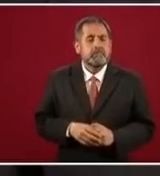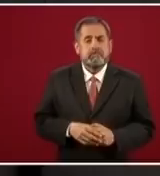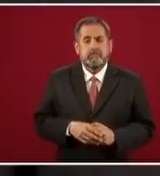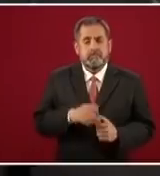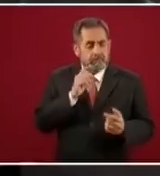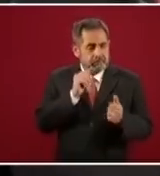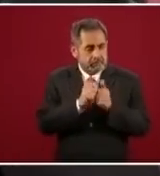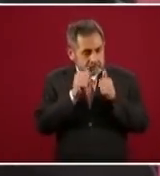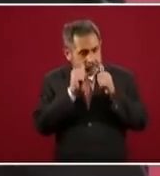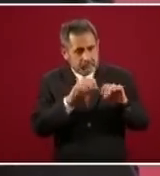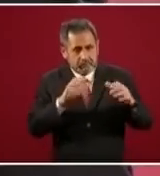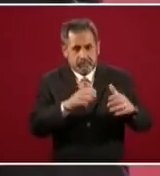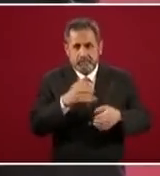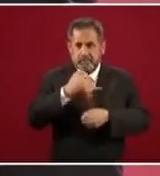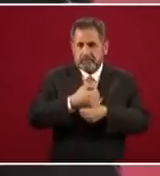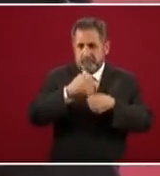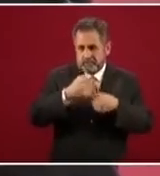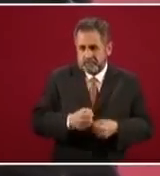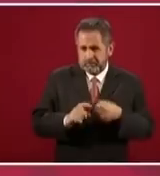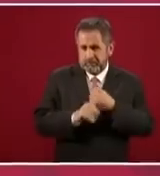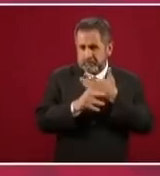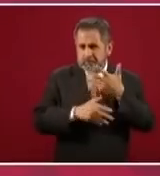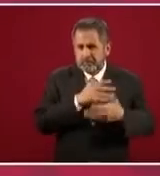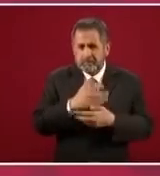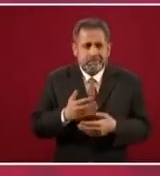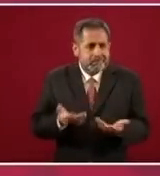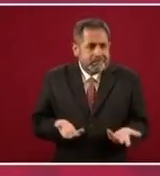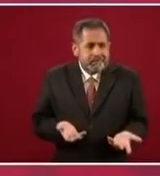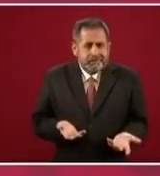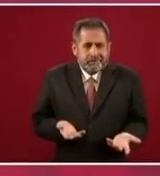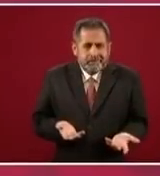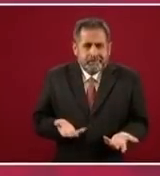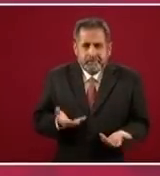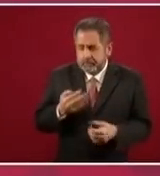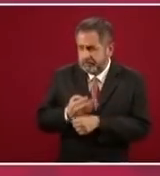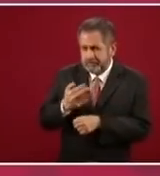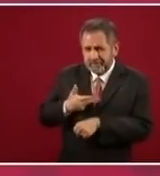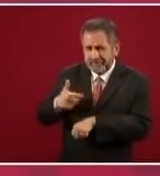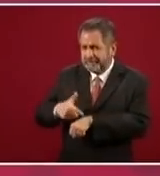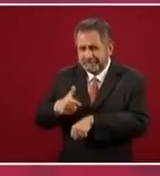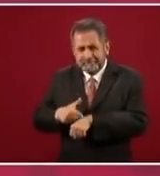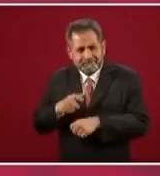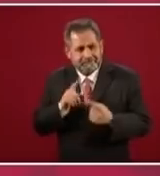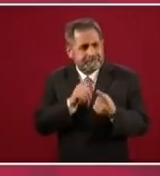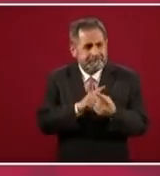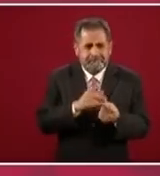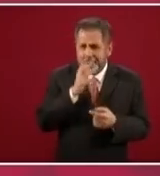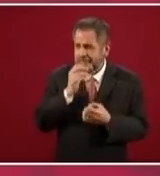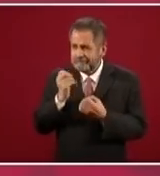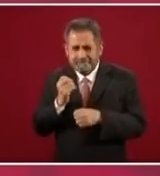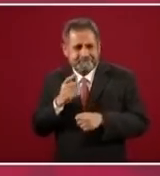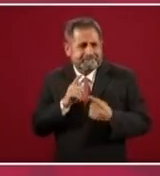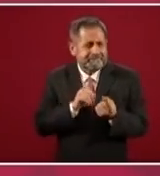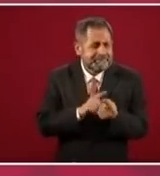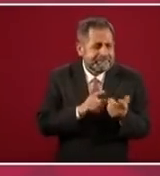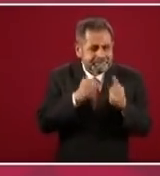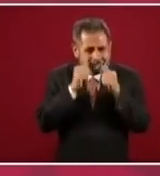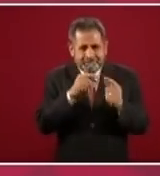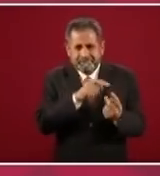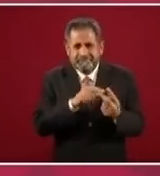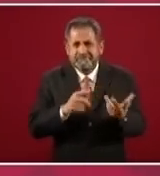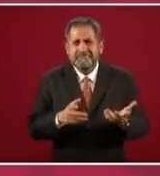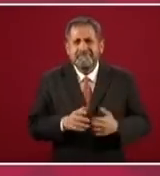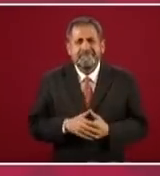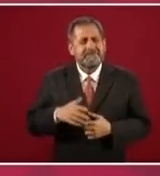que se atiende el problema de la inseguridad y de la violencia, pues no tengo tiempo, no tengo oportunidad de atenderlos.